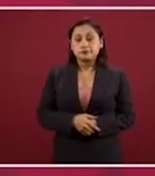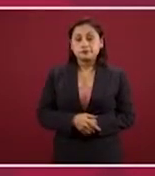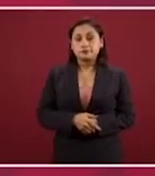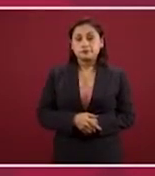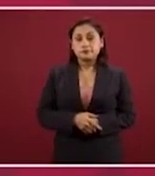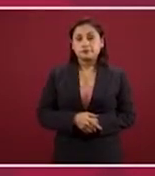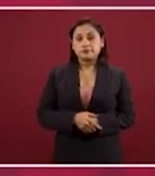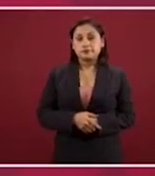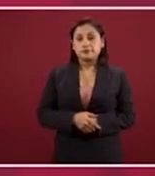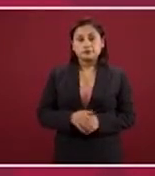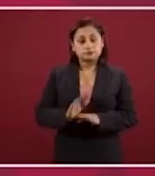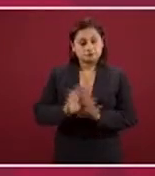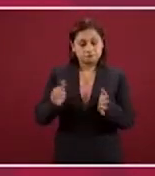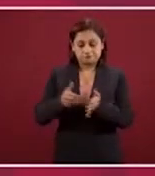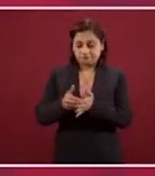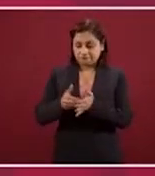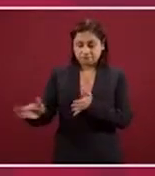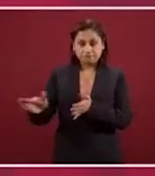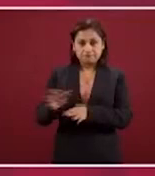para afuera.